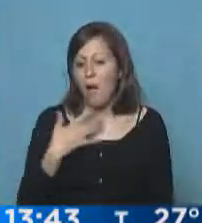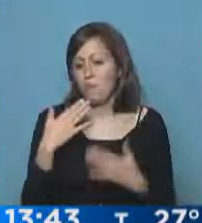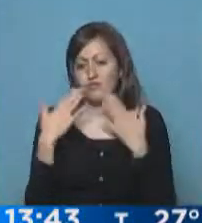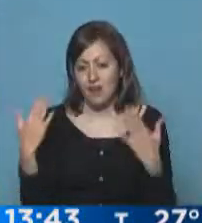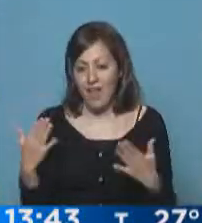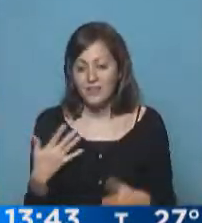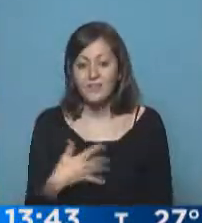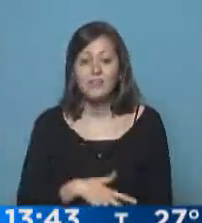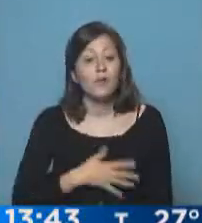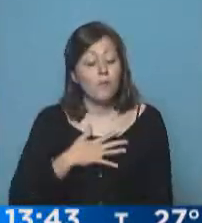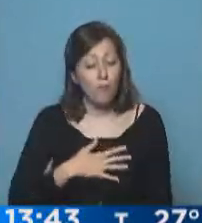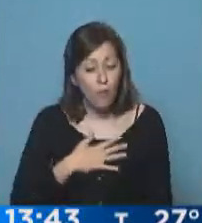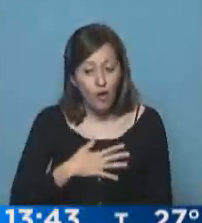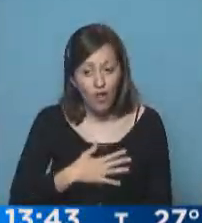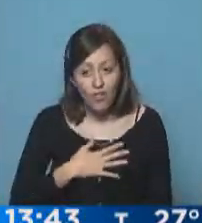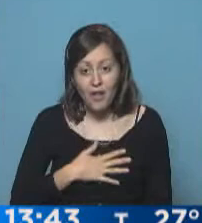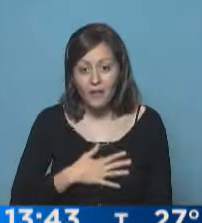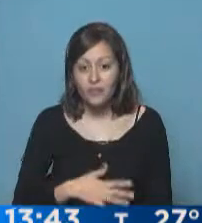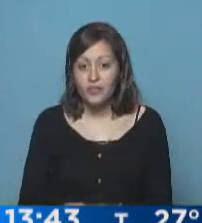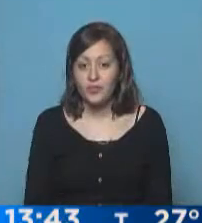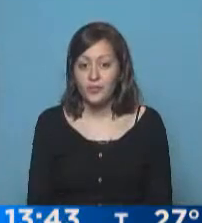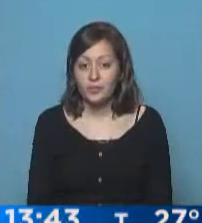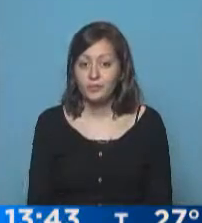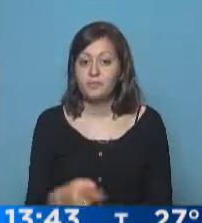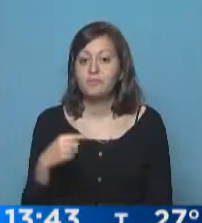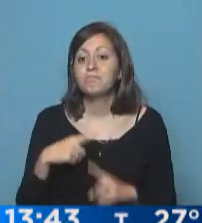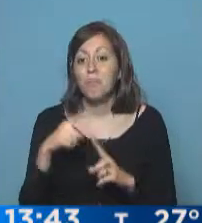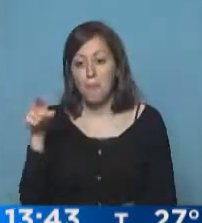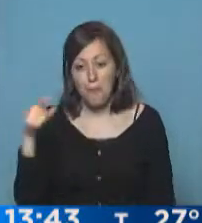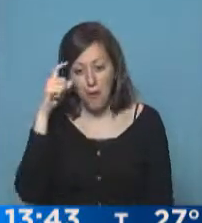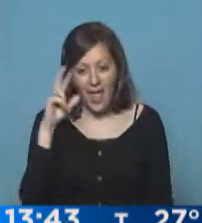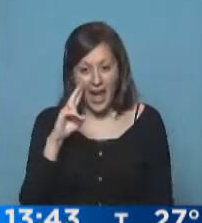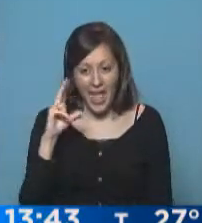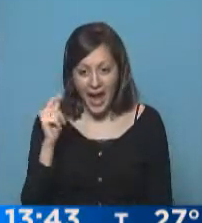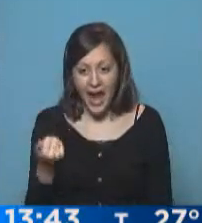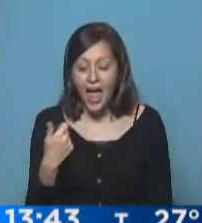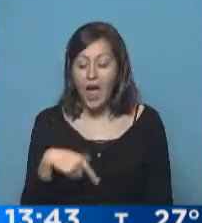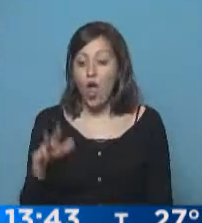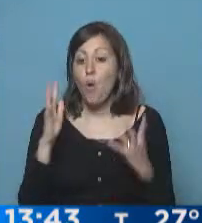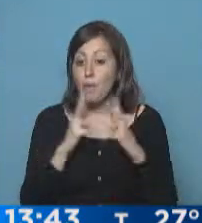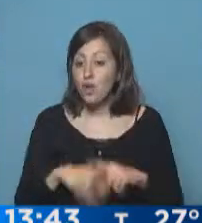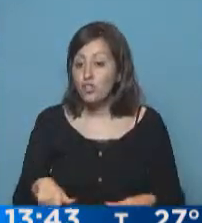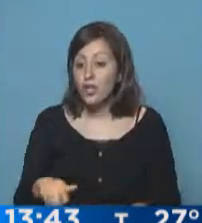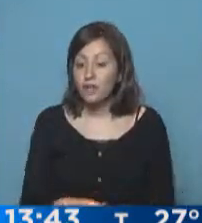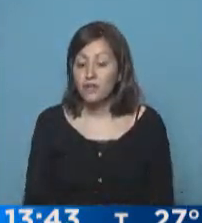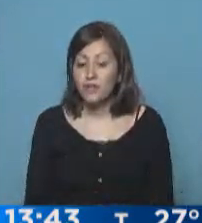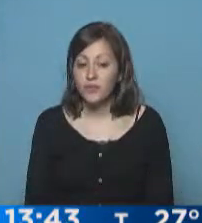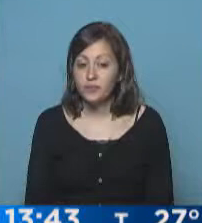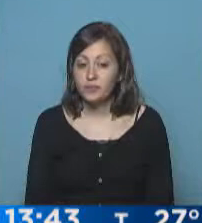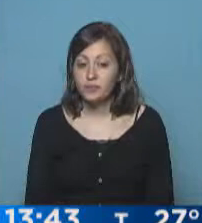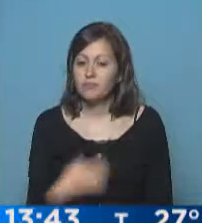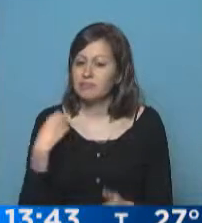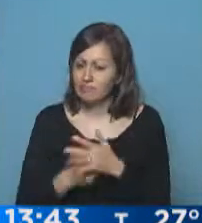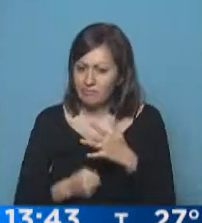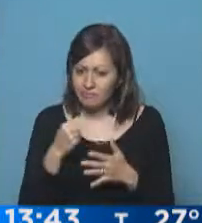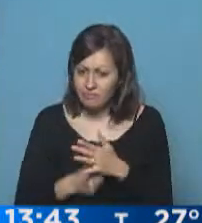Muy contento, contento por Erika también. Es un proyecto que nos costó